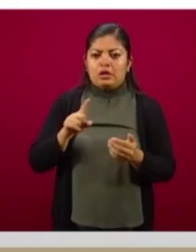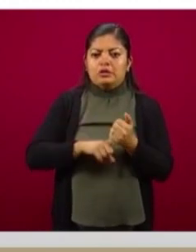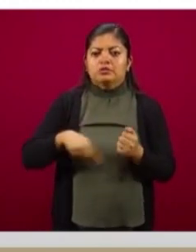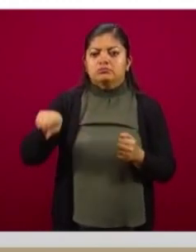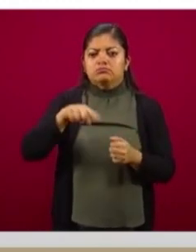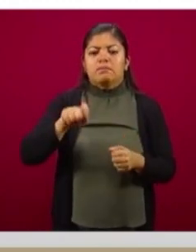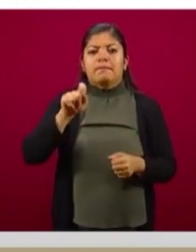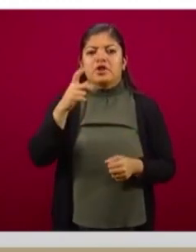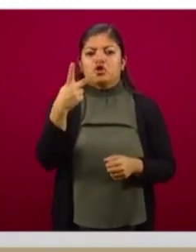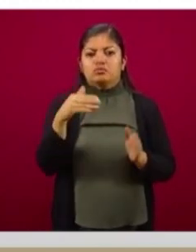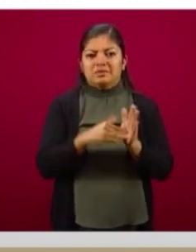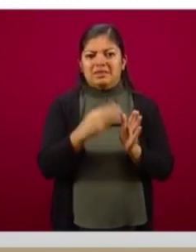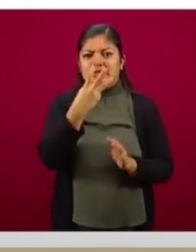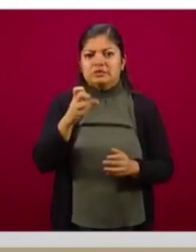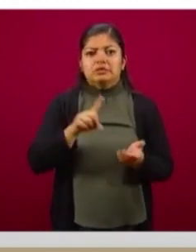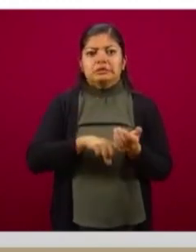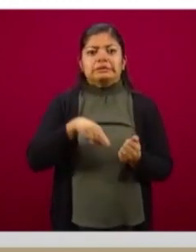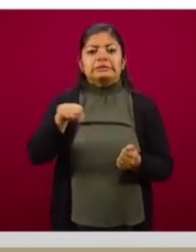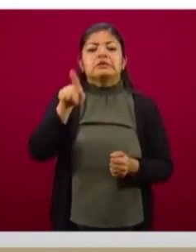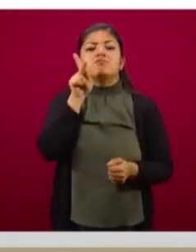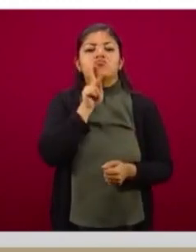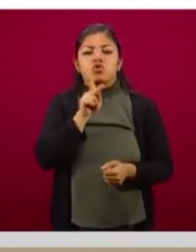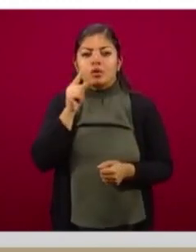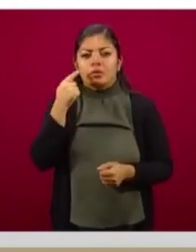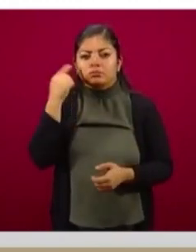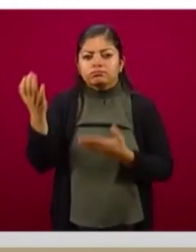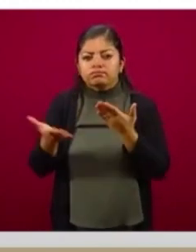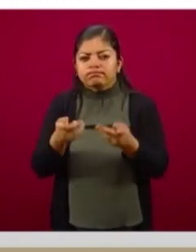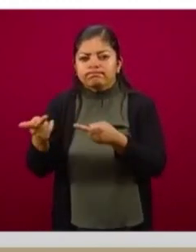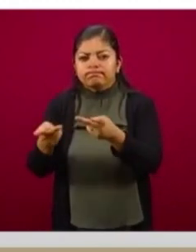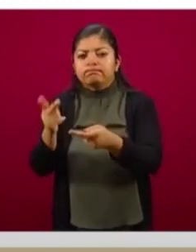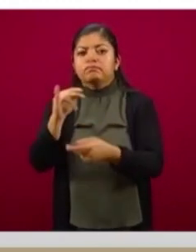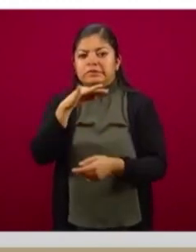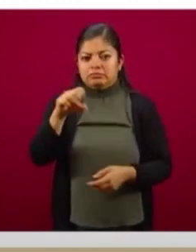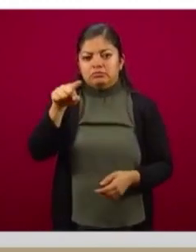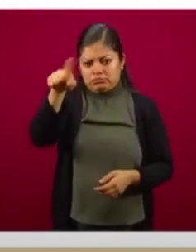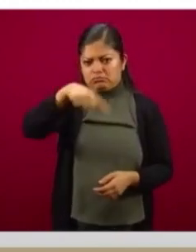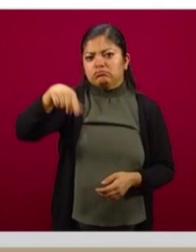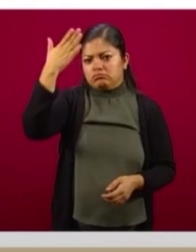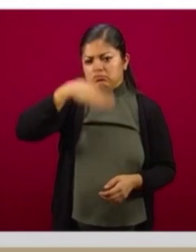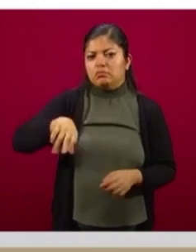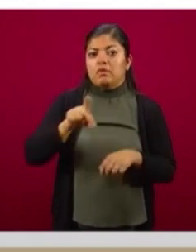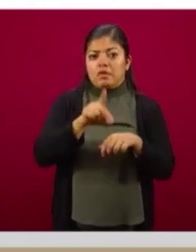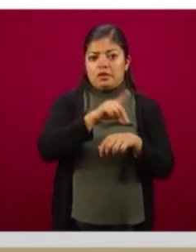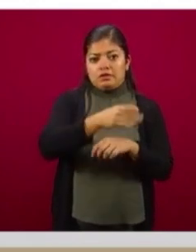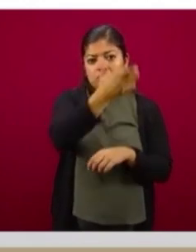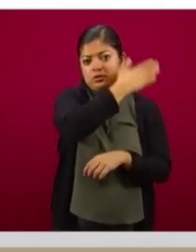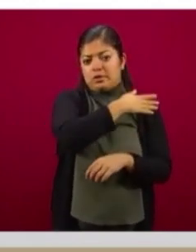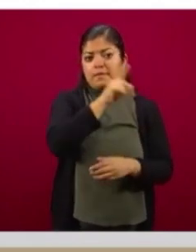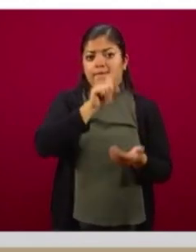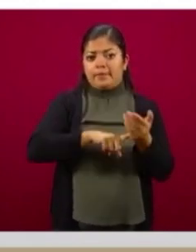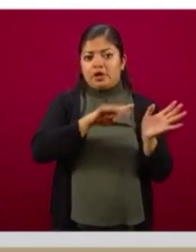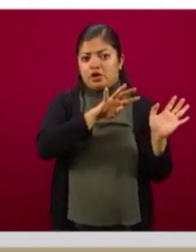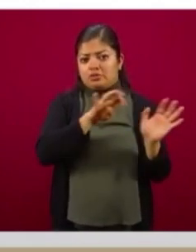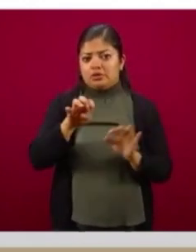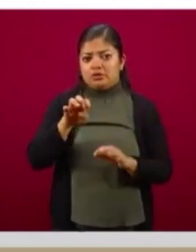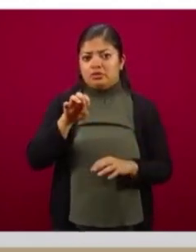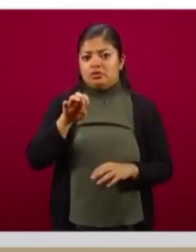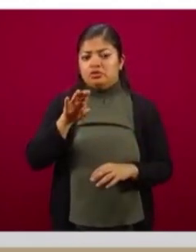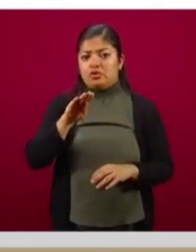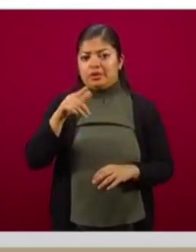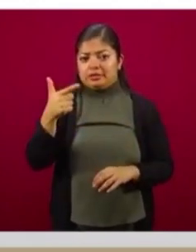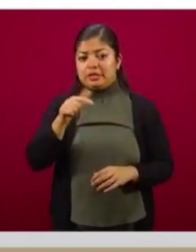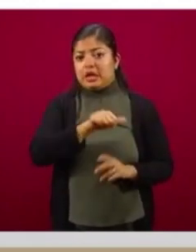son quienes están registradas en el proyecto piloto del seguro social como ustedes saben desde 1997 hasta el 2018